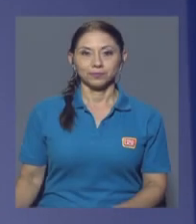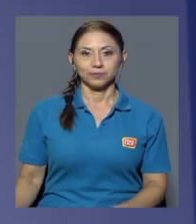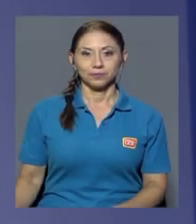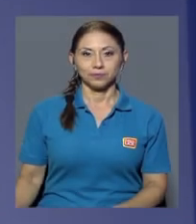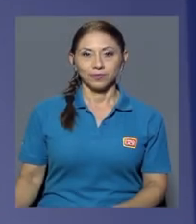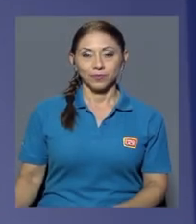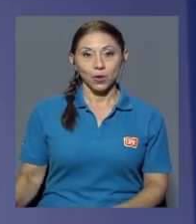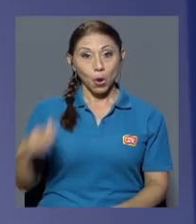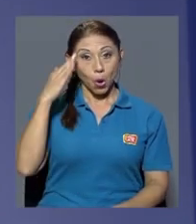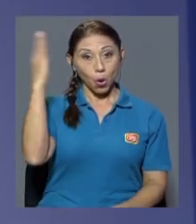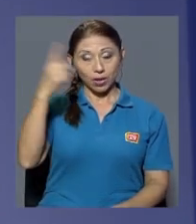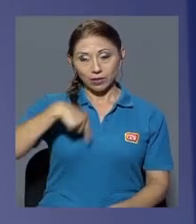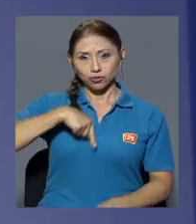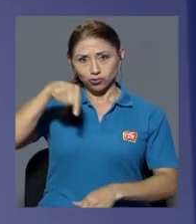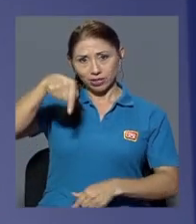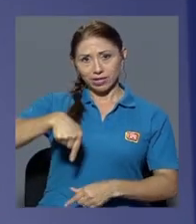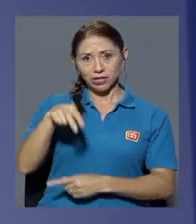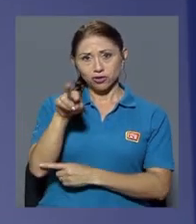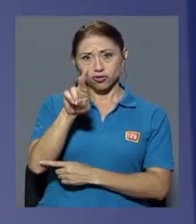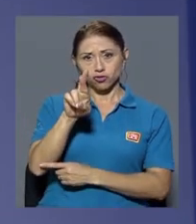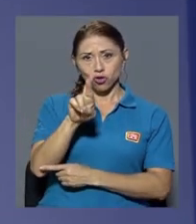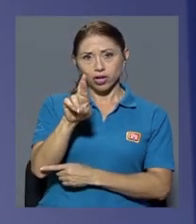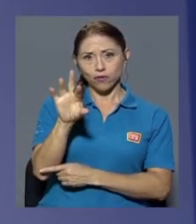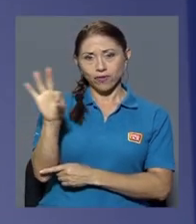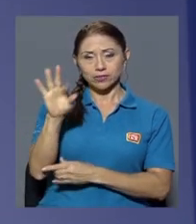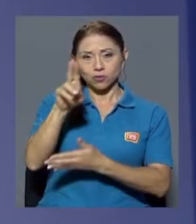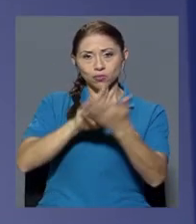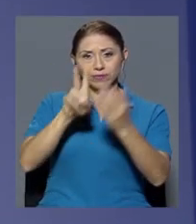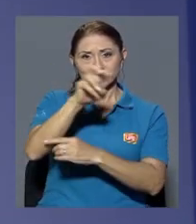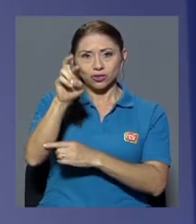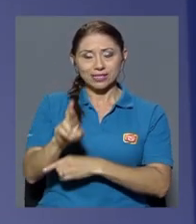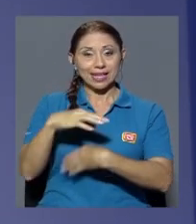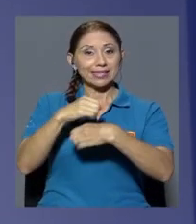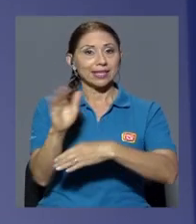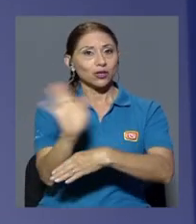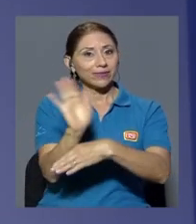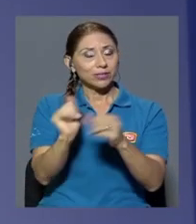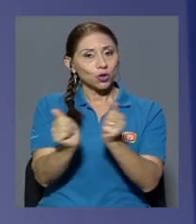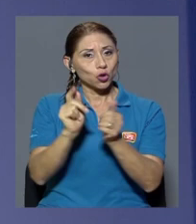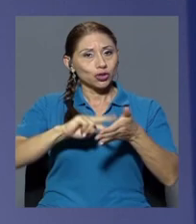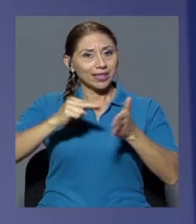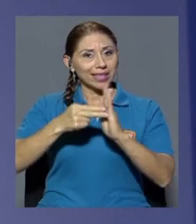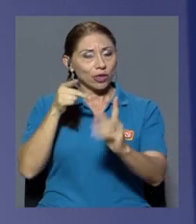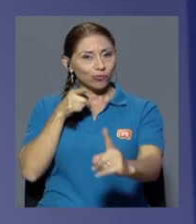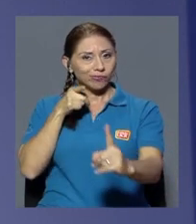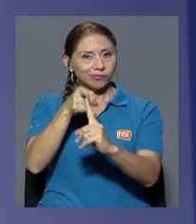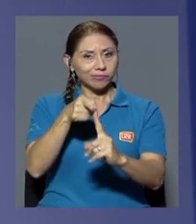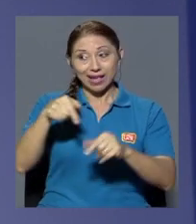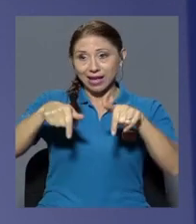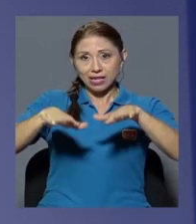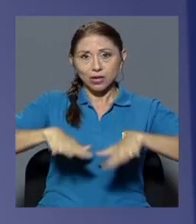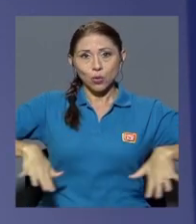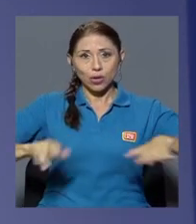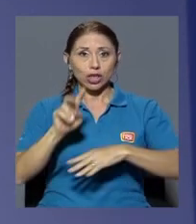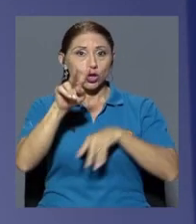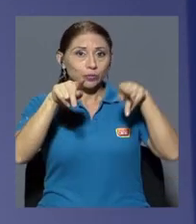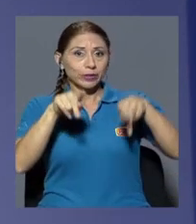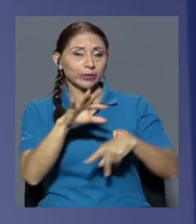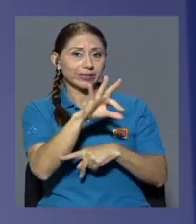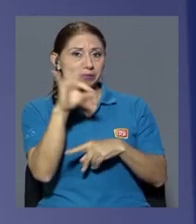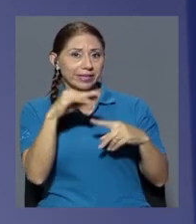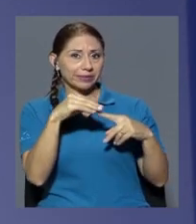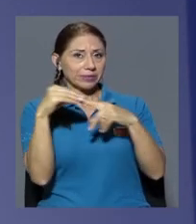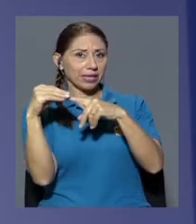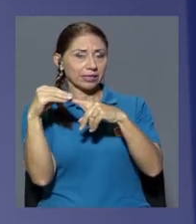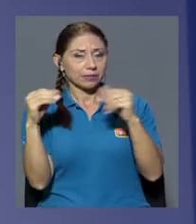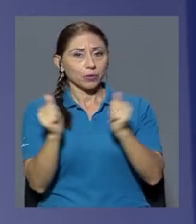hola estamos desde el campus de rodrigo facio en la universidad de costa rica haciendo televisión con sentido y desde el estudio el día de hoy tenemos dos invitados especiales